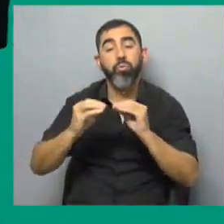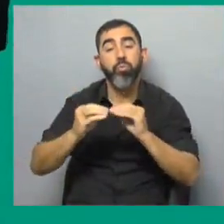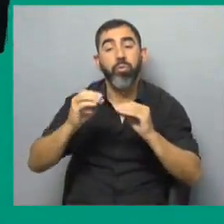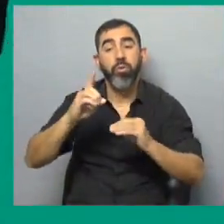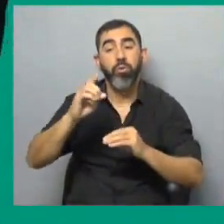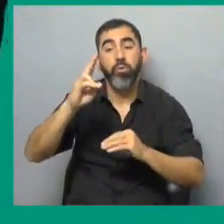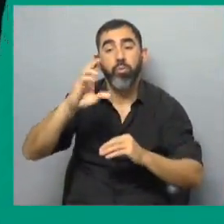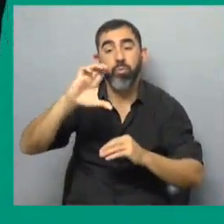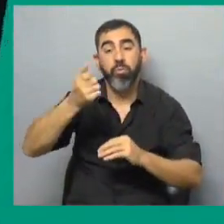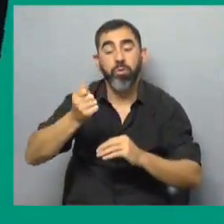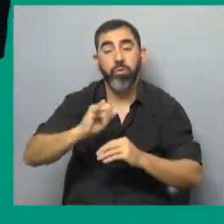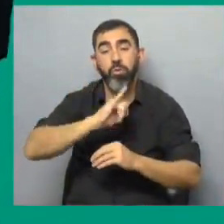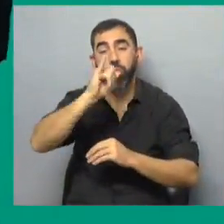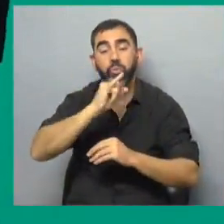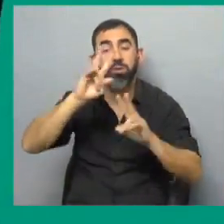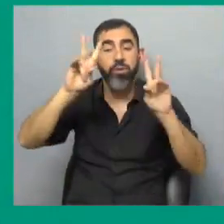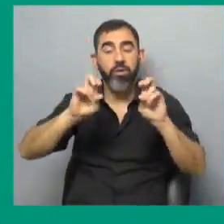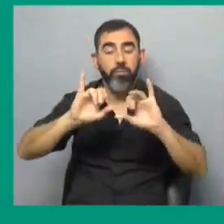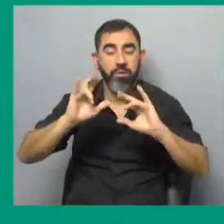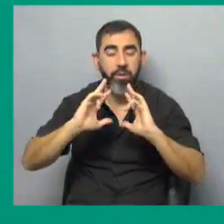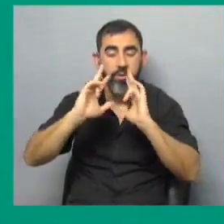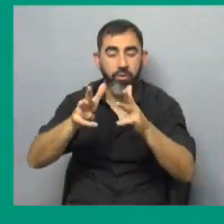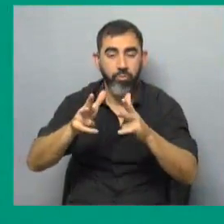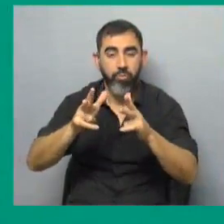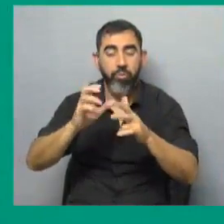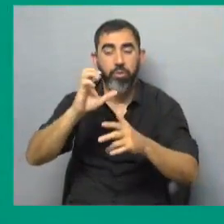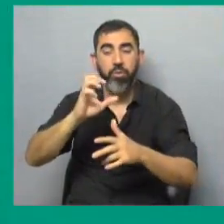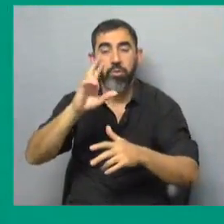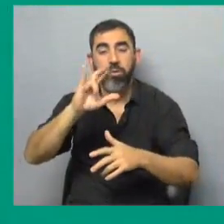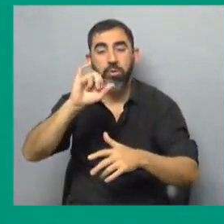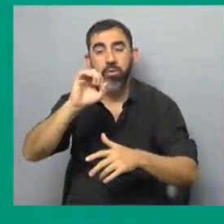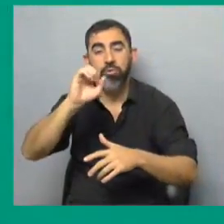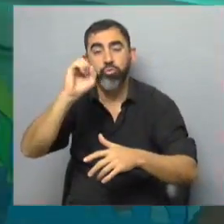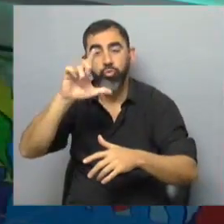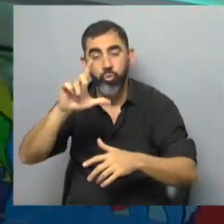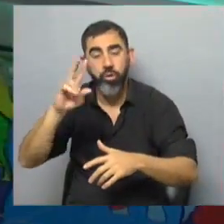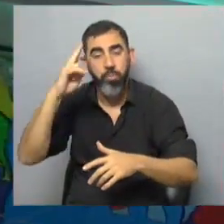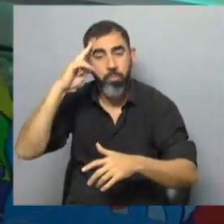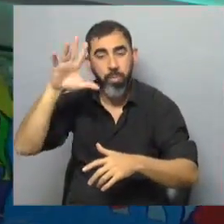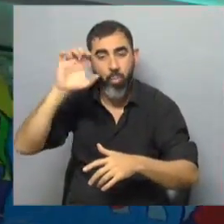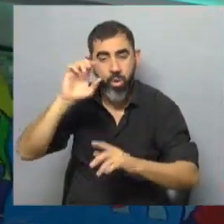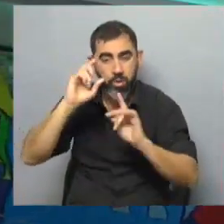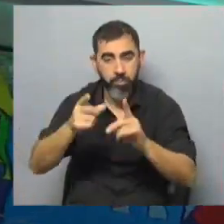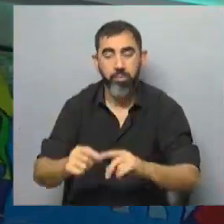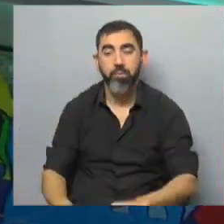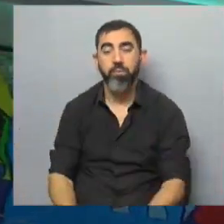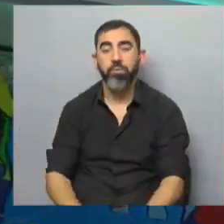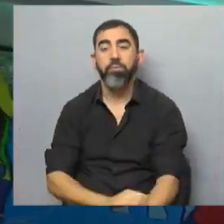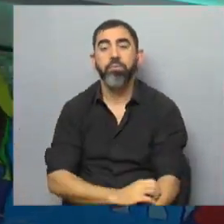Luca Veloz con novedades. Algunos temas habíamos adelantado, tienen que ver con Crisol, el memorial. Luca Veloz lo cuenta. Luca, ¿qué tal? Buen día.